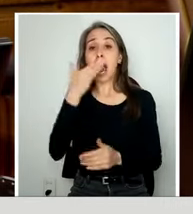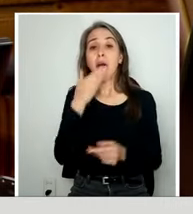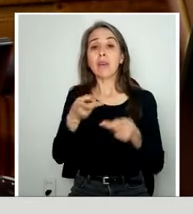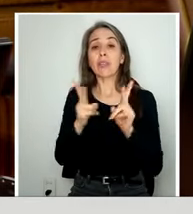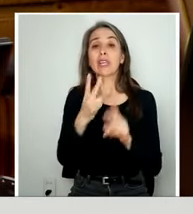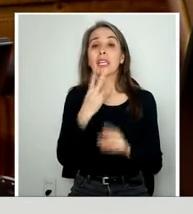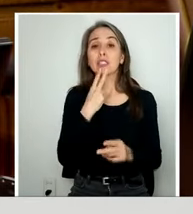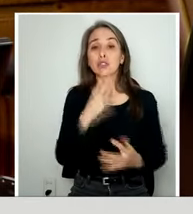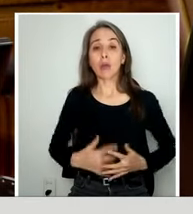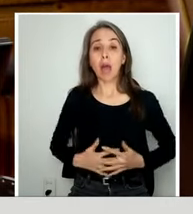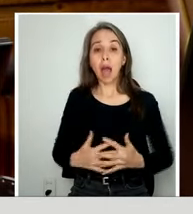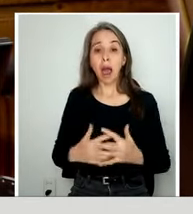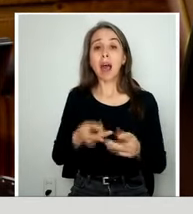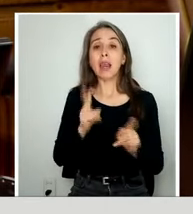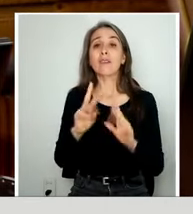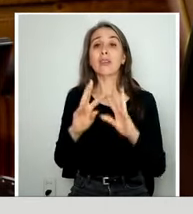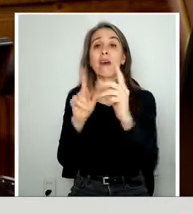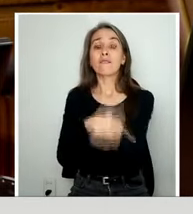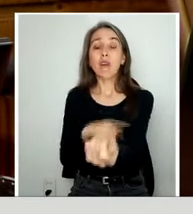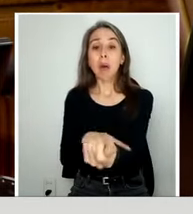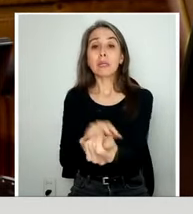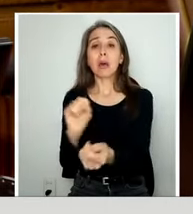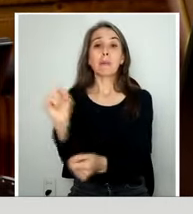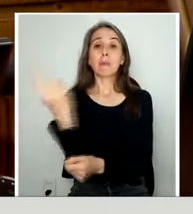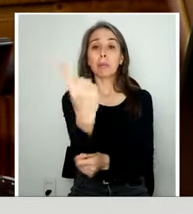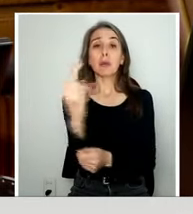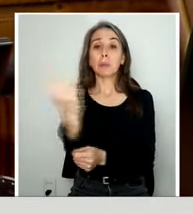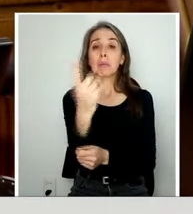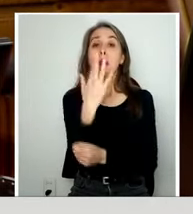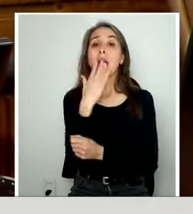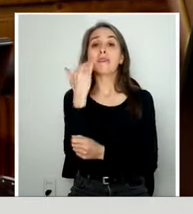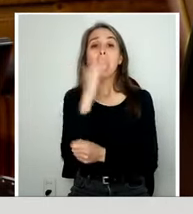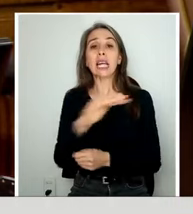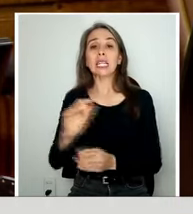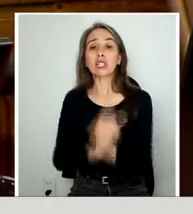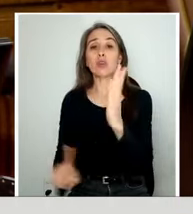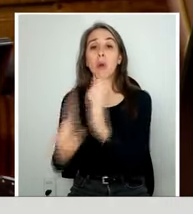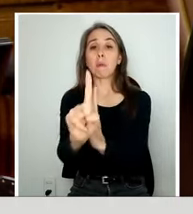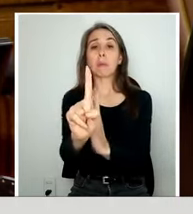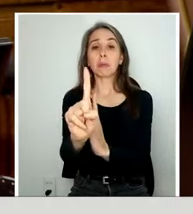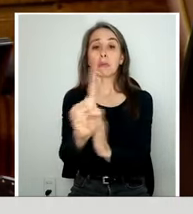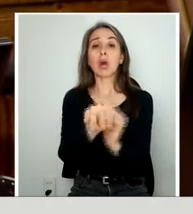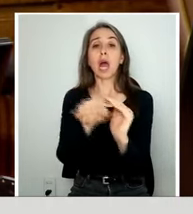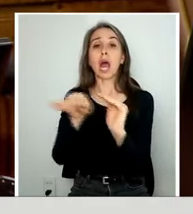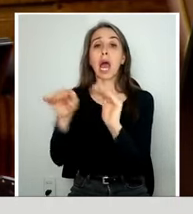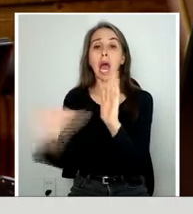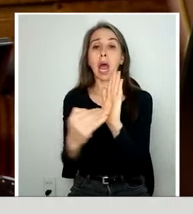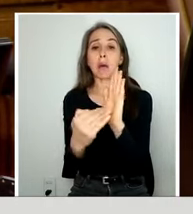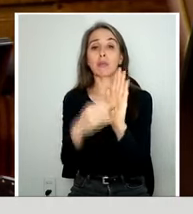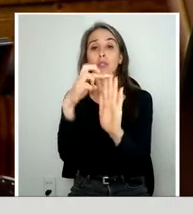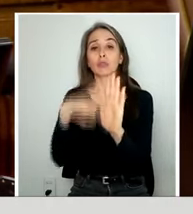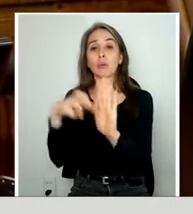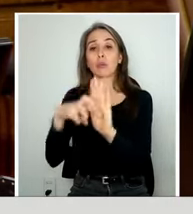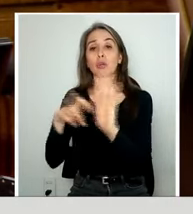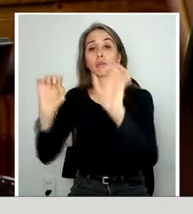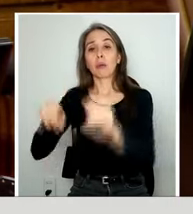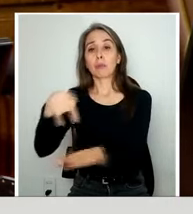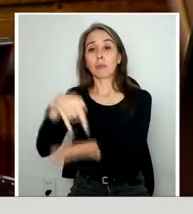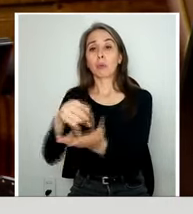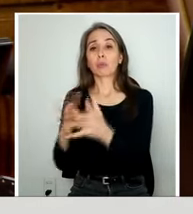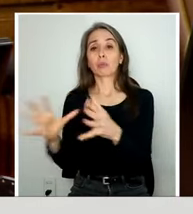habla de la familia debe estar en primer lugar que los niños son primeros tenemos que apoyar y sacar adelante este tipo de proyecto Muchas gracias